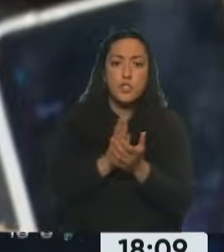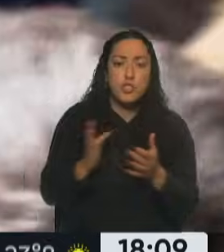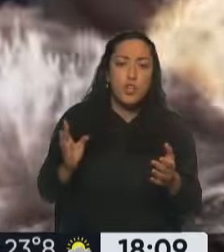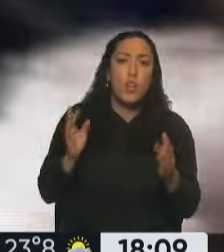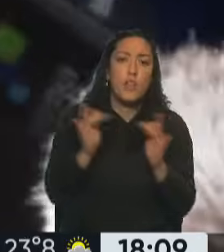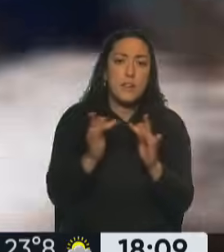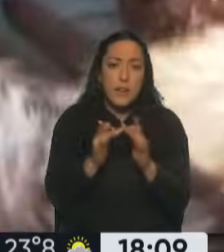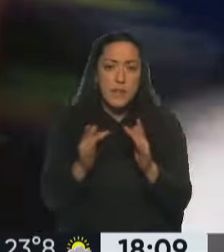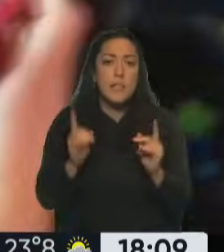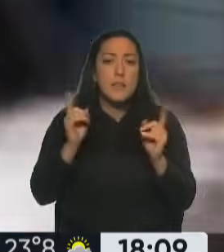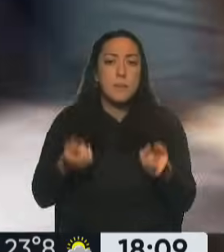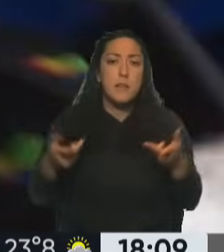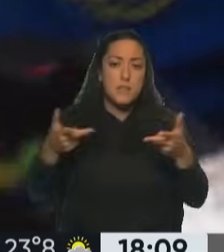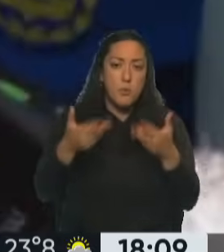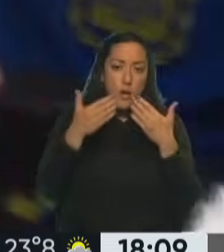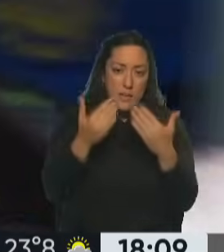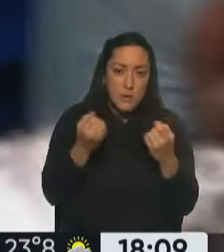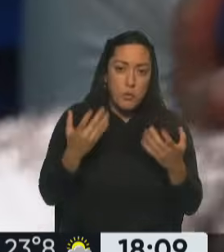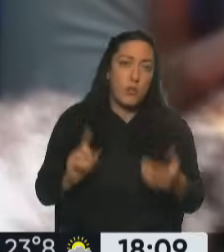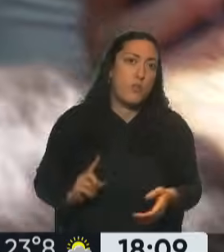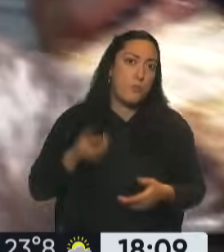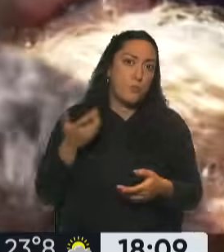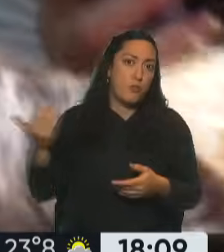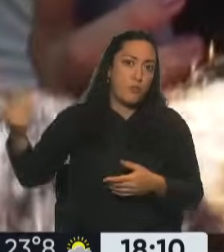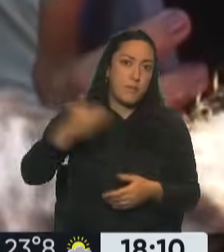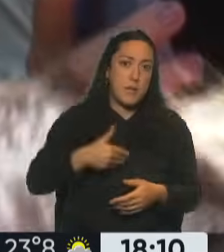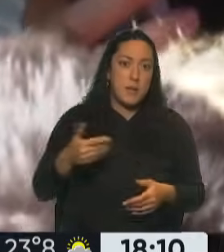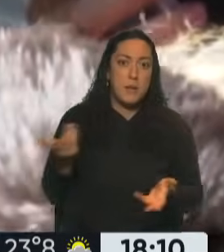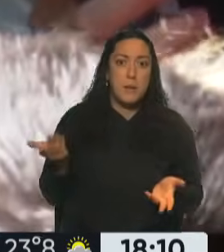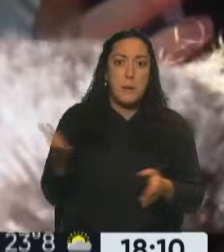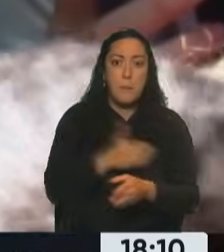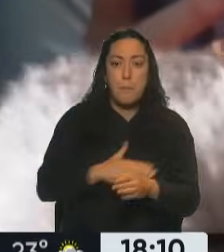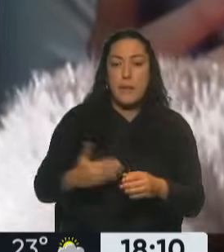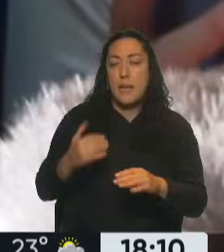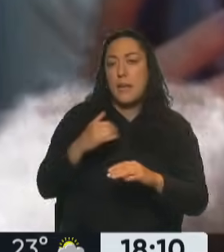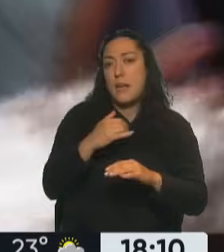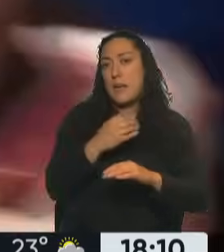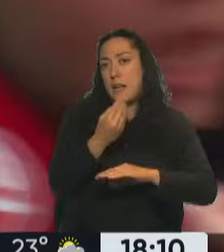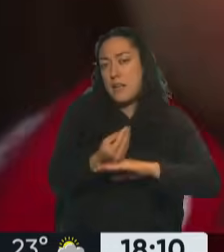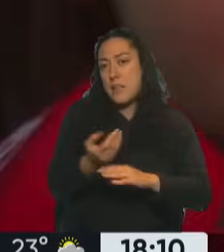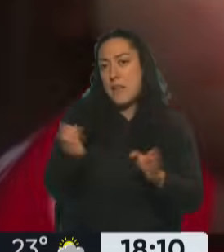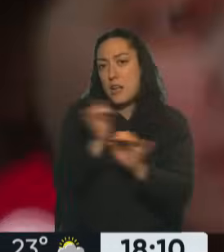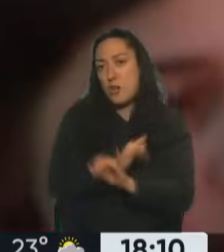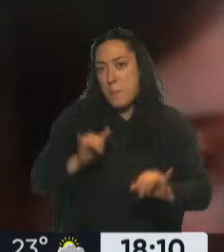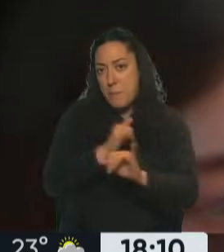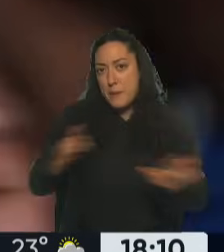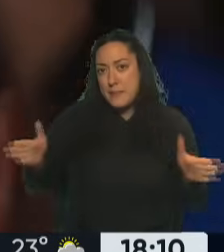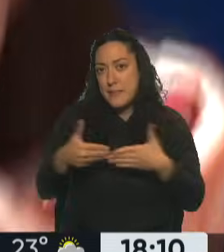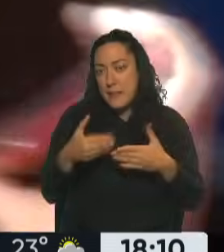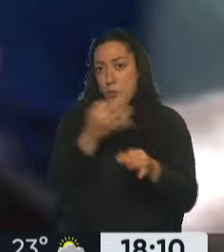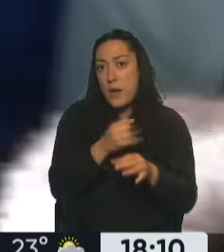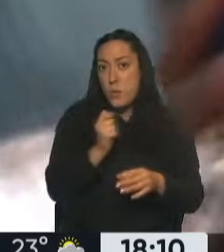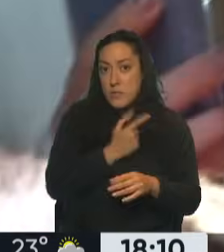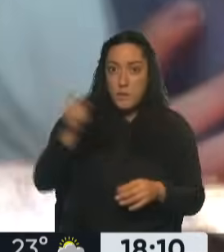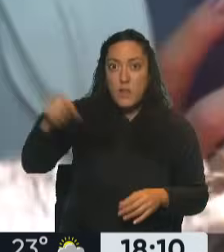tiene que ver con eso. Le agradecimos mucho porque es un honor muy grande para nosotros que estando cerrando la campaña se acerque a nuestra escuela y